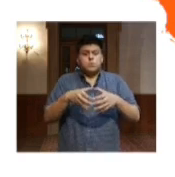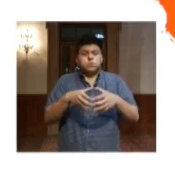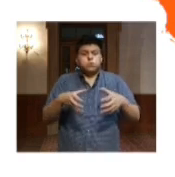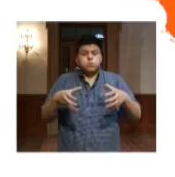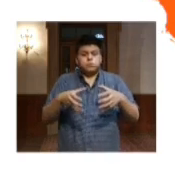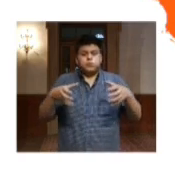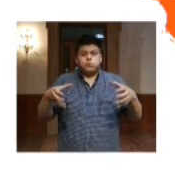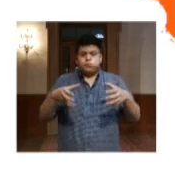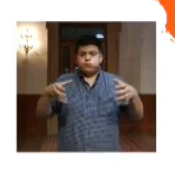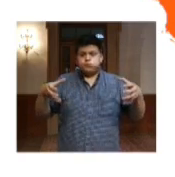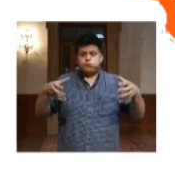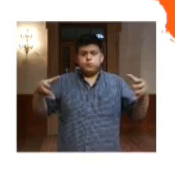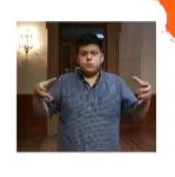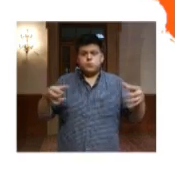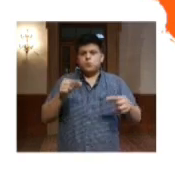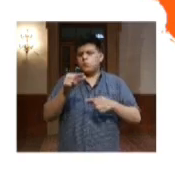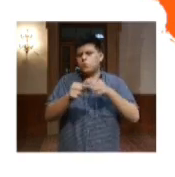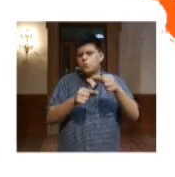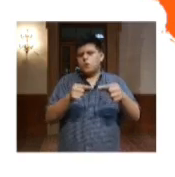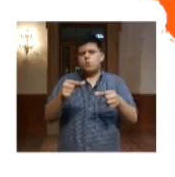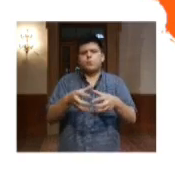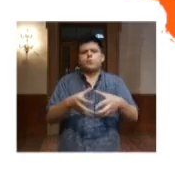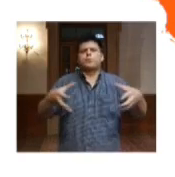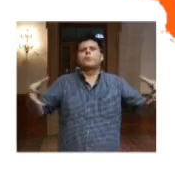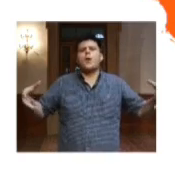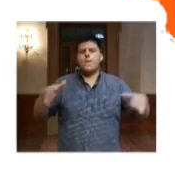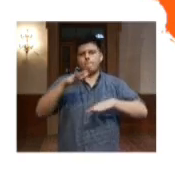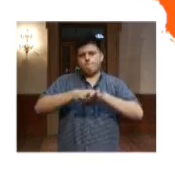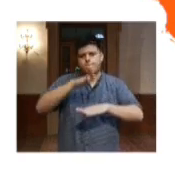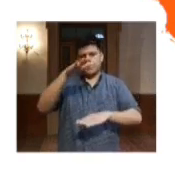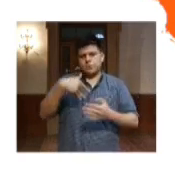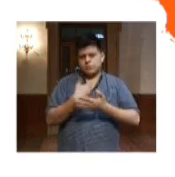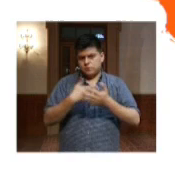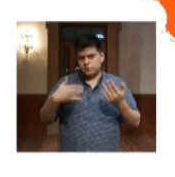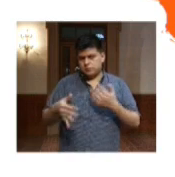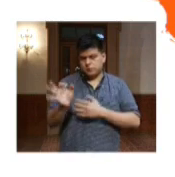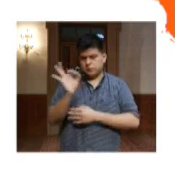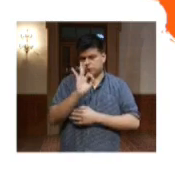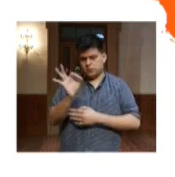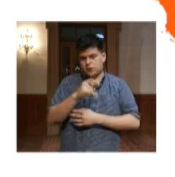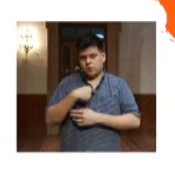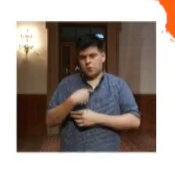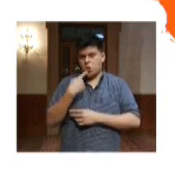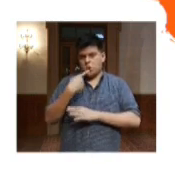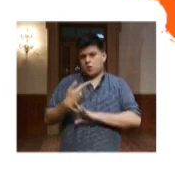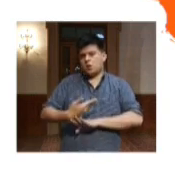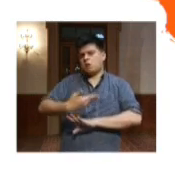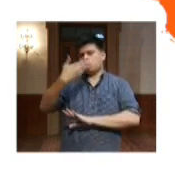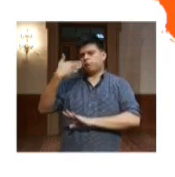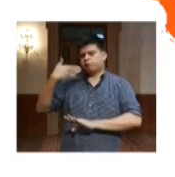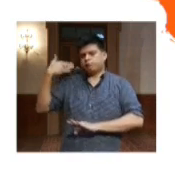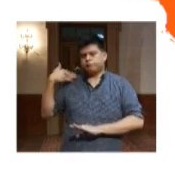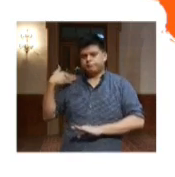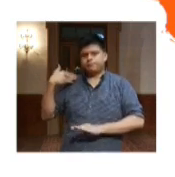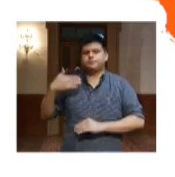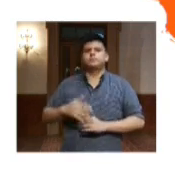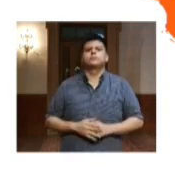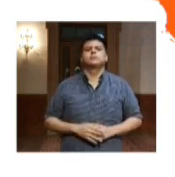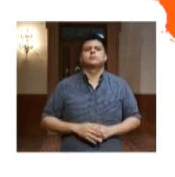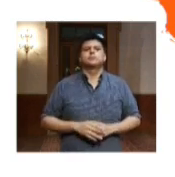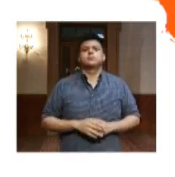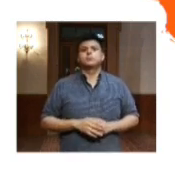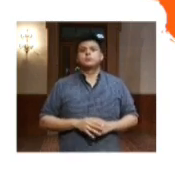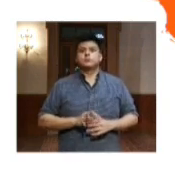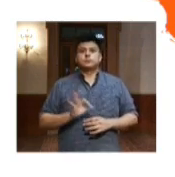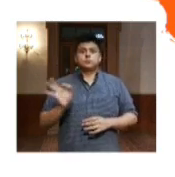están teniendo cada vez más casos. Entonces, probablemente, y como les había dicho previamente, esto